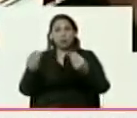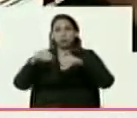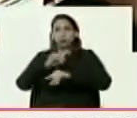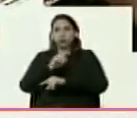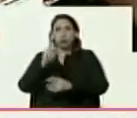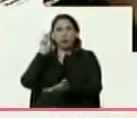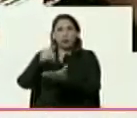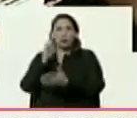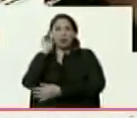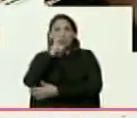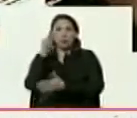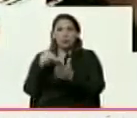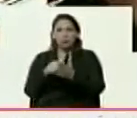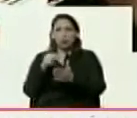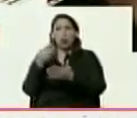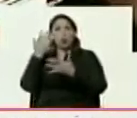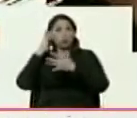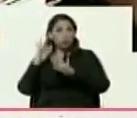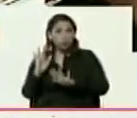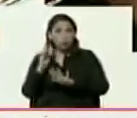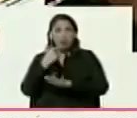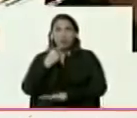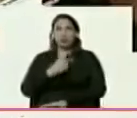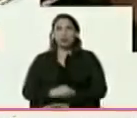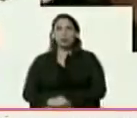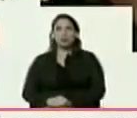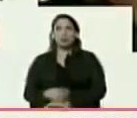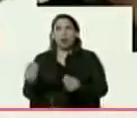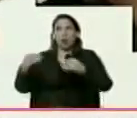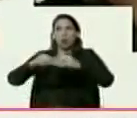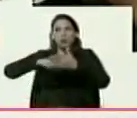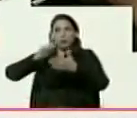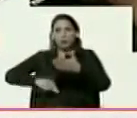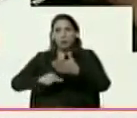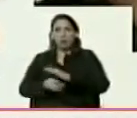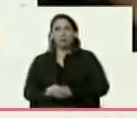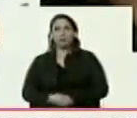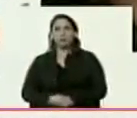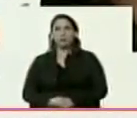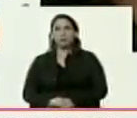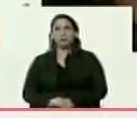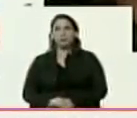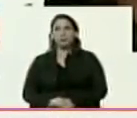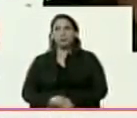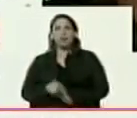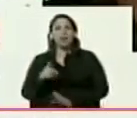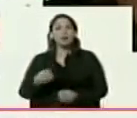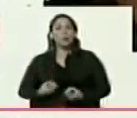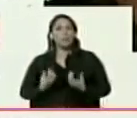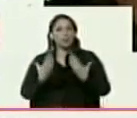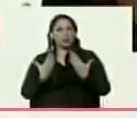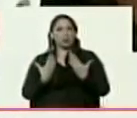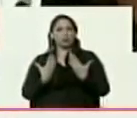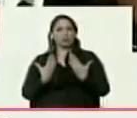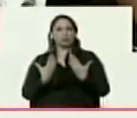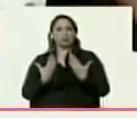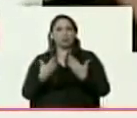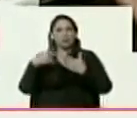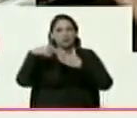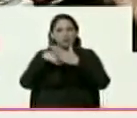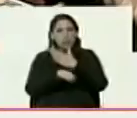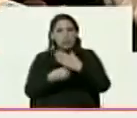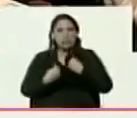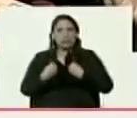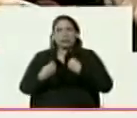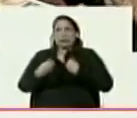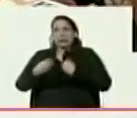a la Asamblea Nacional como se tenía previsto según este acuerdo firmado por minorías y también el gobierno? Eso es una expresión de la profunda ansiedad que